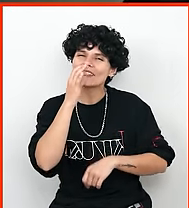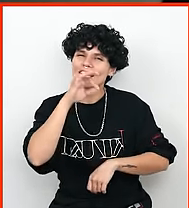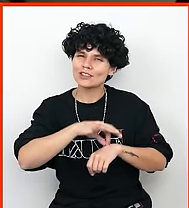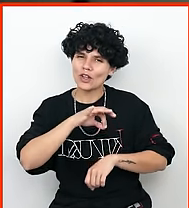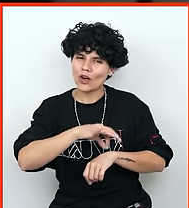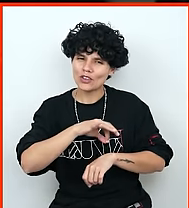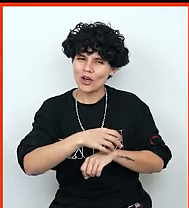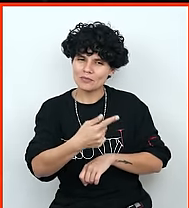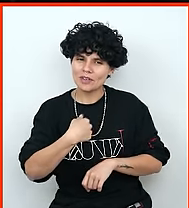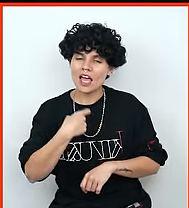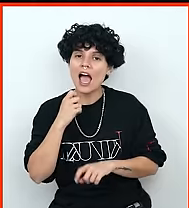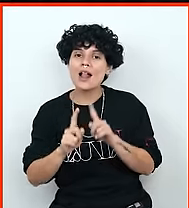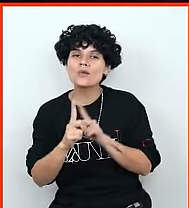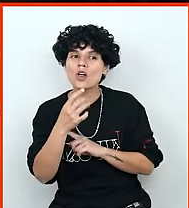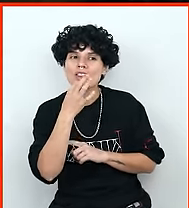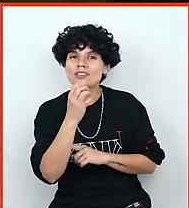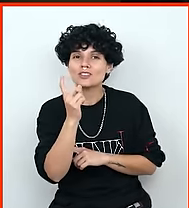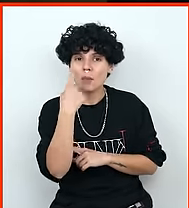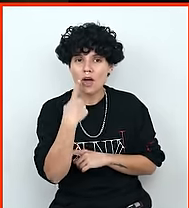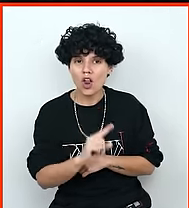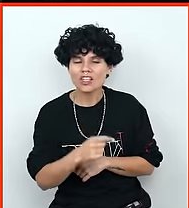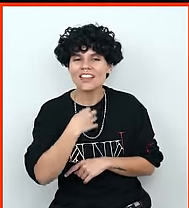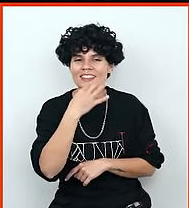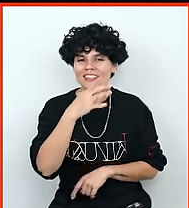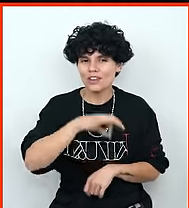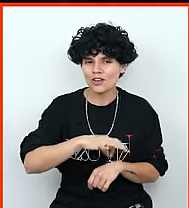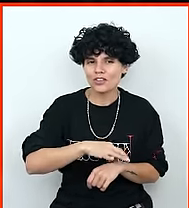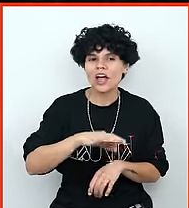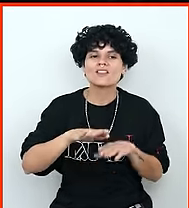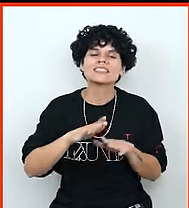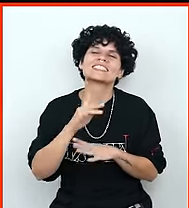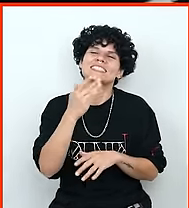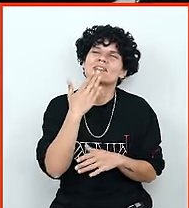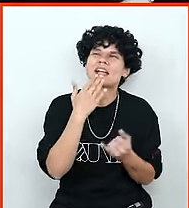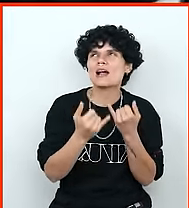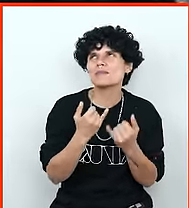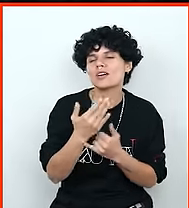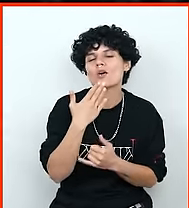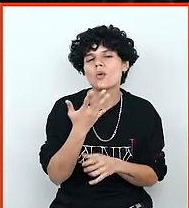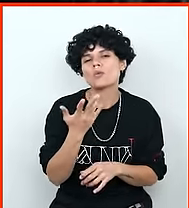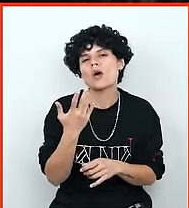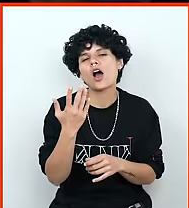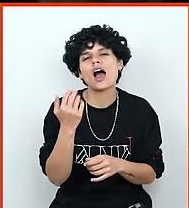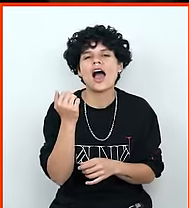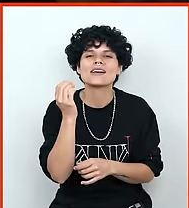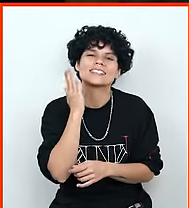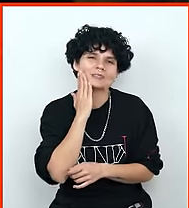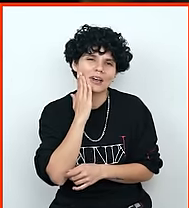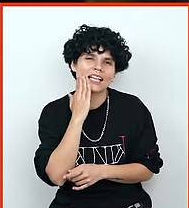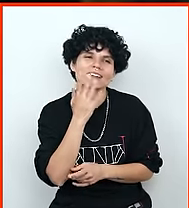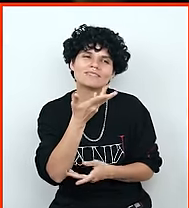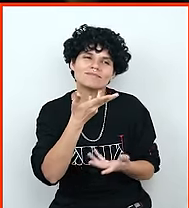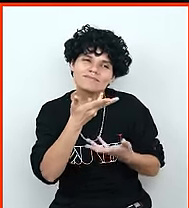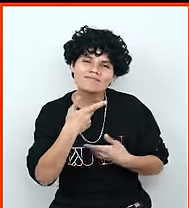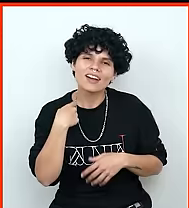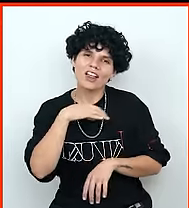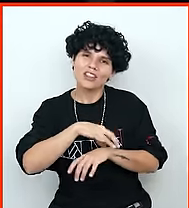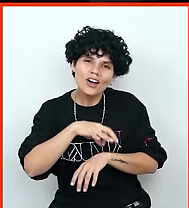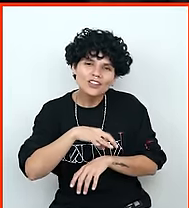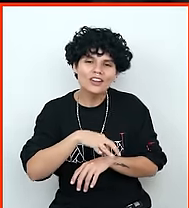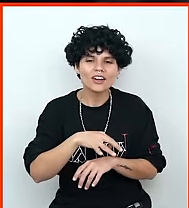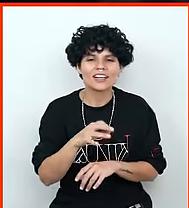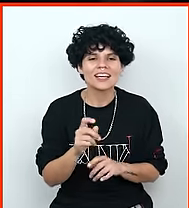como la gente que no me conoce me dice doctor. Hola doctor, ¿cómo está usted? Claro. Doctor. No, de repente igual a algunos amigos en señal de amistad. Es que claro. Doctor tiene una